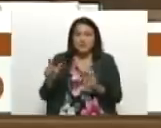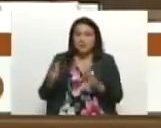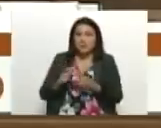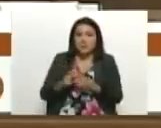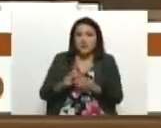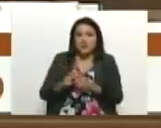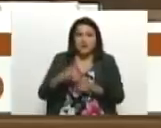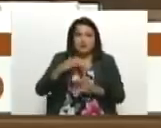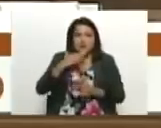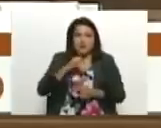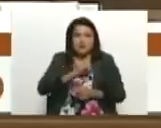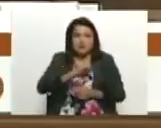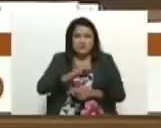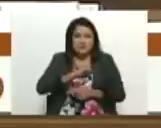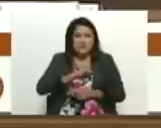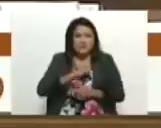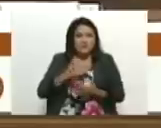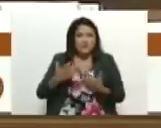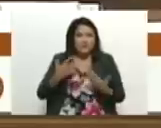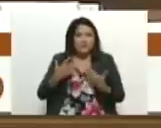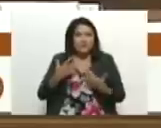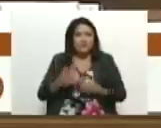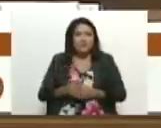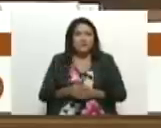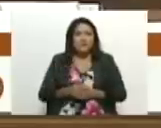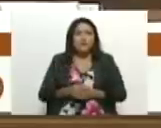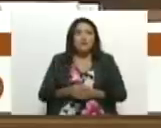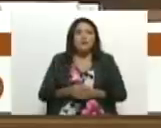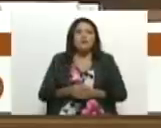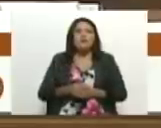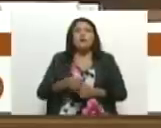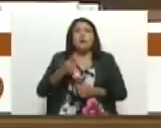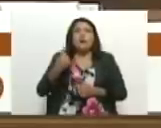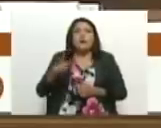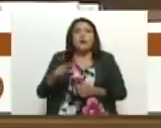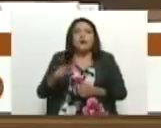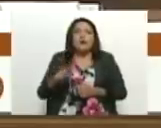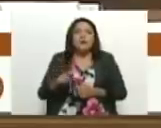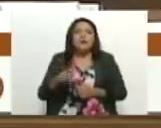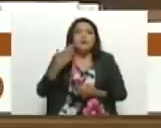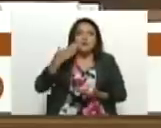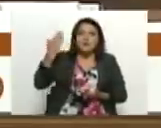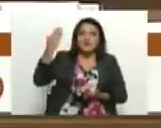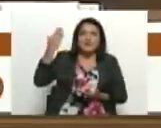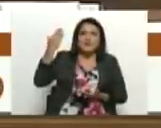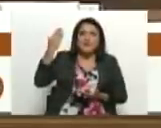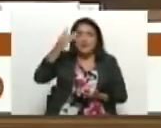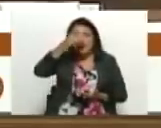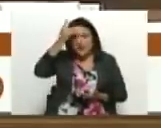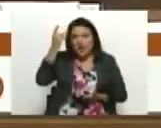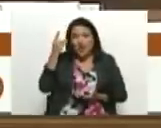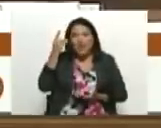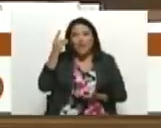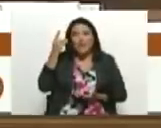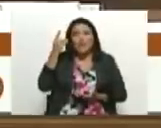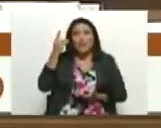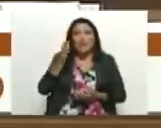un agente especial de la policía contra la corrupción llamado Diosdado Cabello que anda por ahí, por las Mercedes,